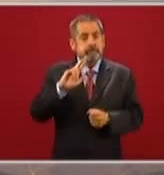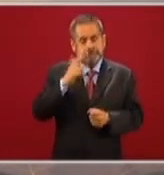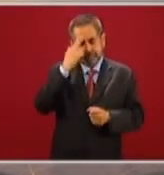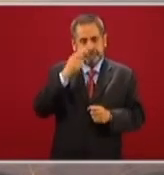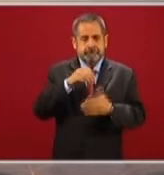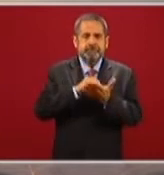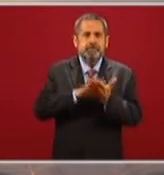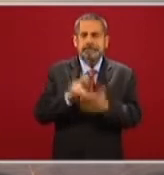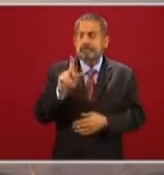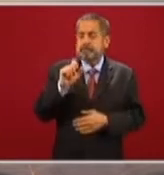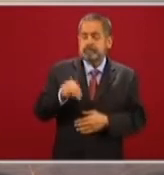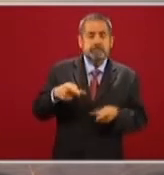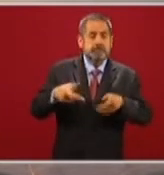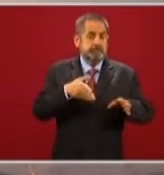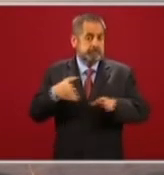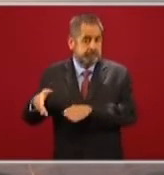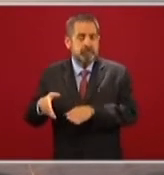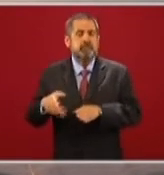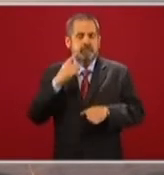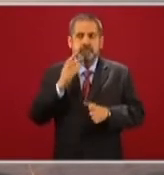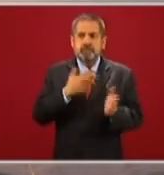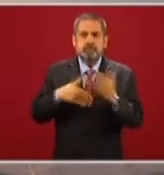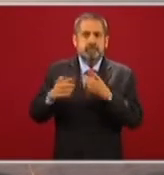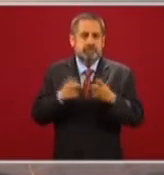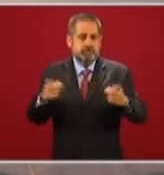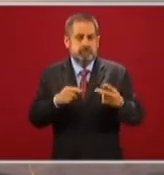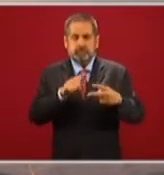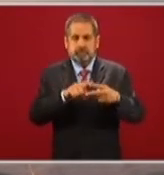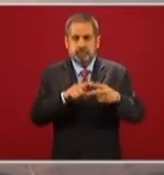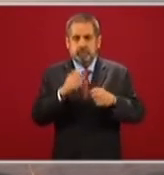del Plan Nacional de Desarrollo